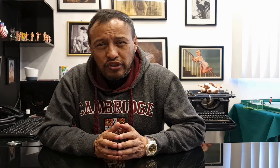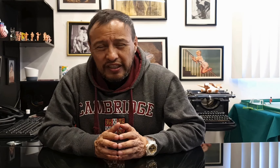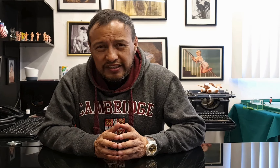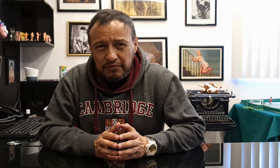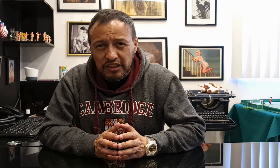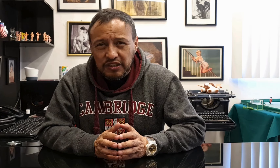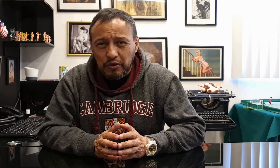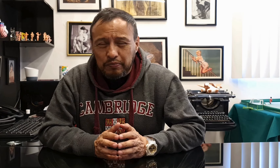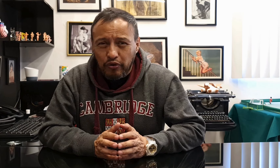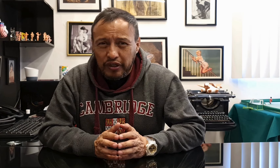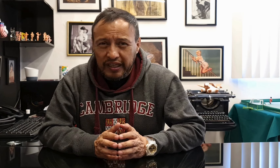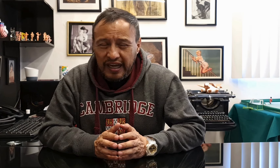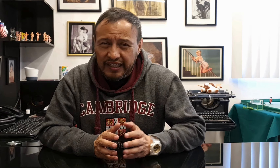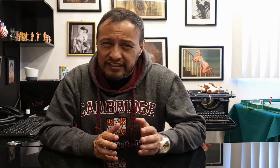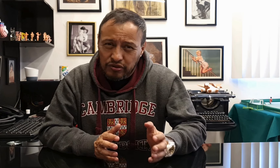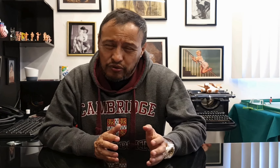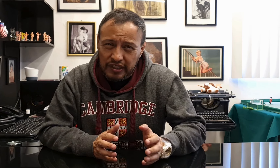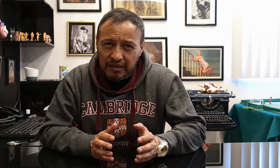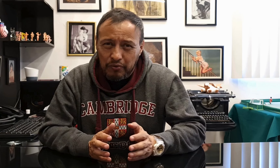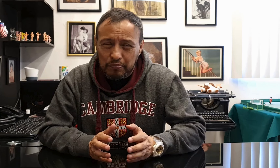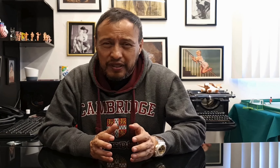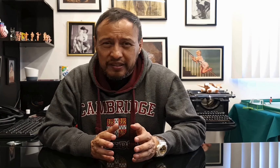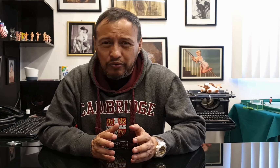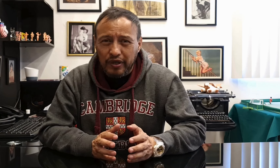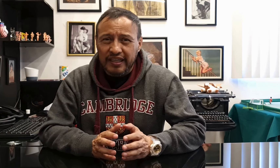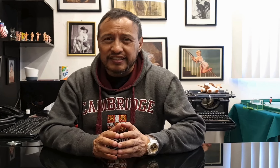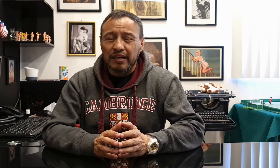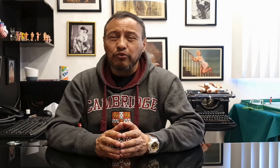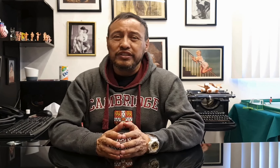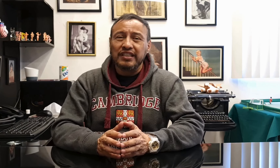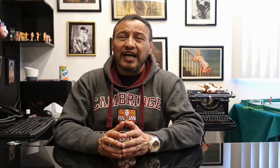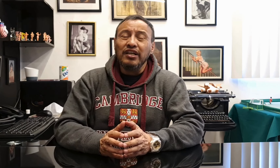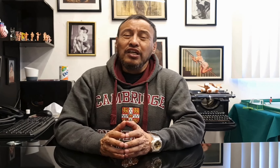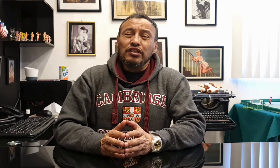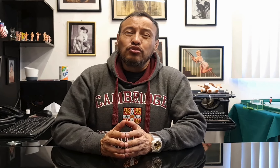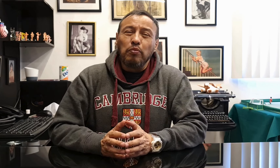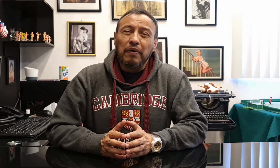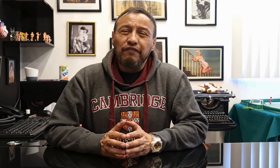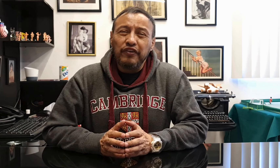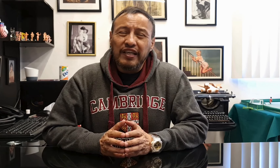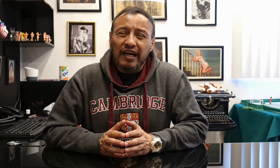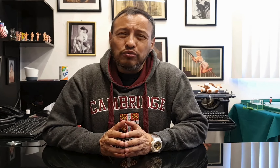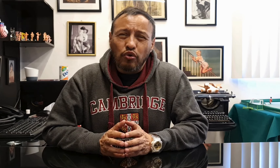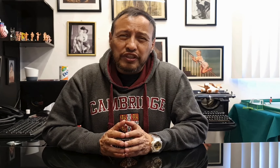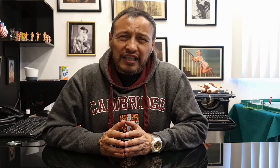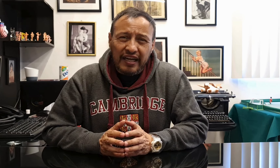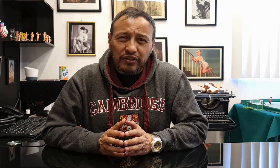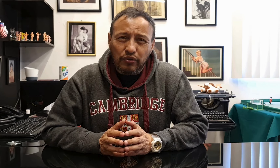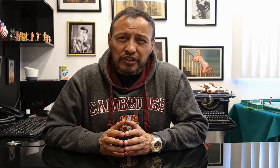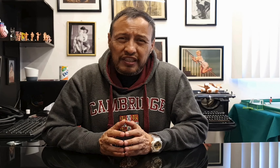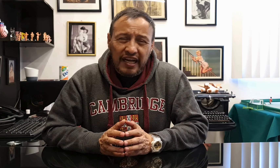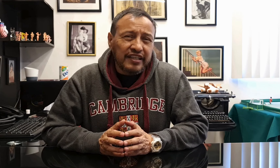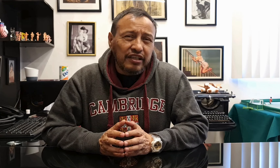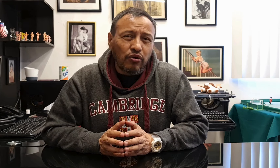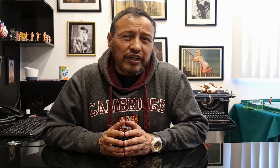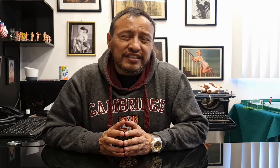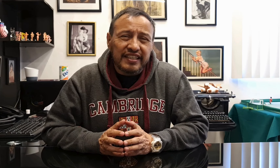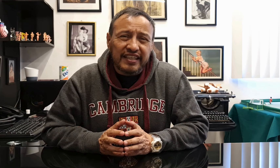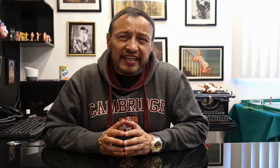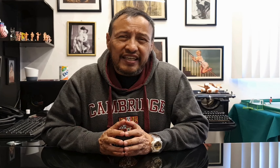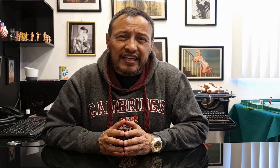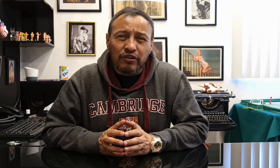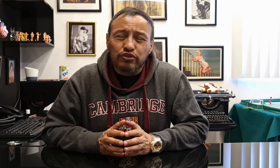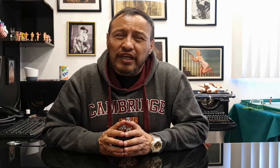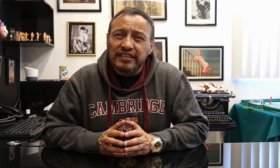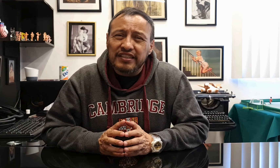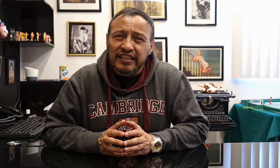retrato de sí mismo, porque agresor de la propia democracia muestra su perfil autoritario y tiránico, ese